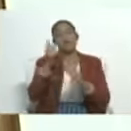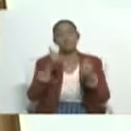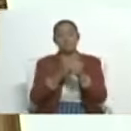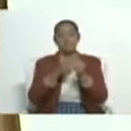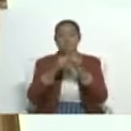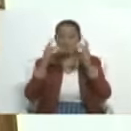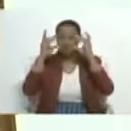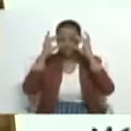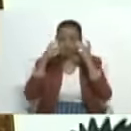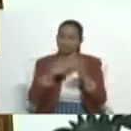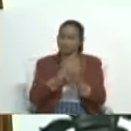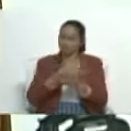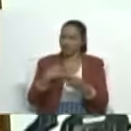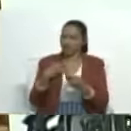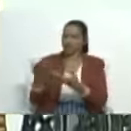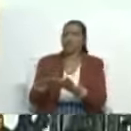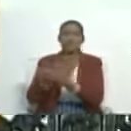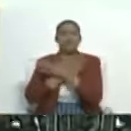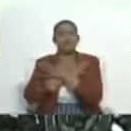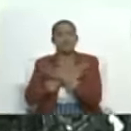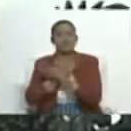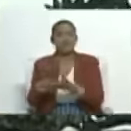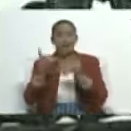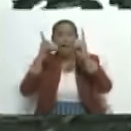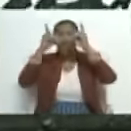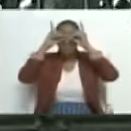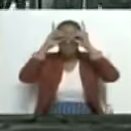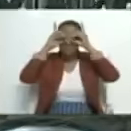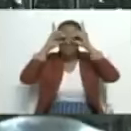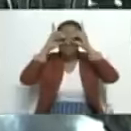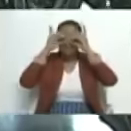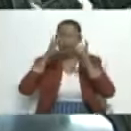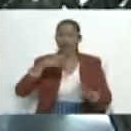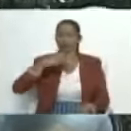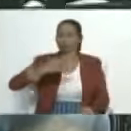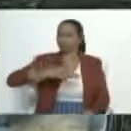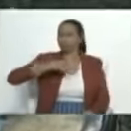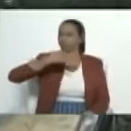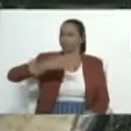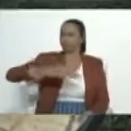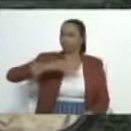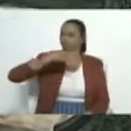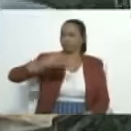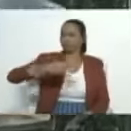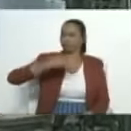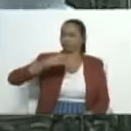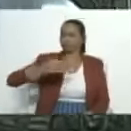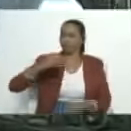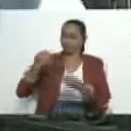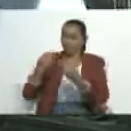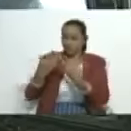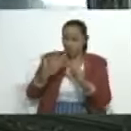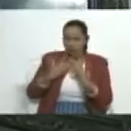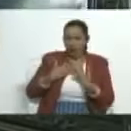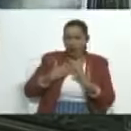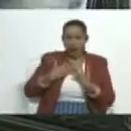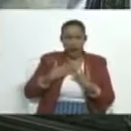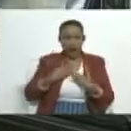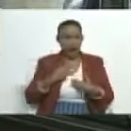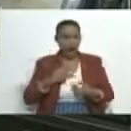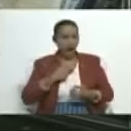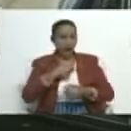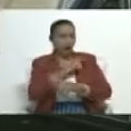por ese discurso magistral que que nos da fuerza y nos da energía para